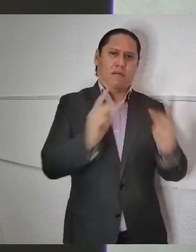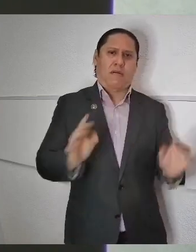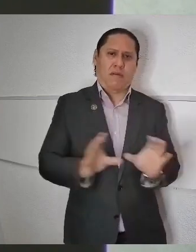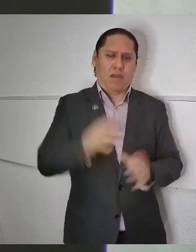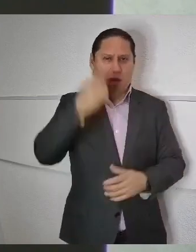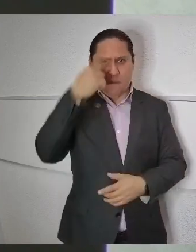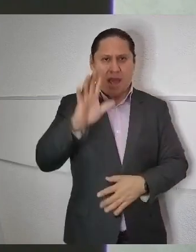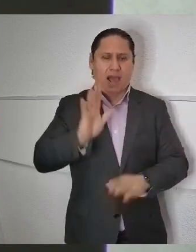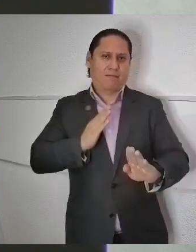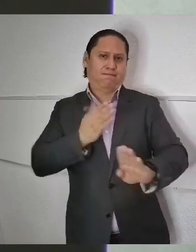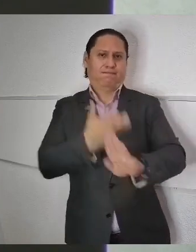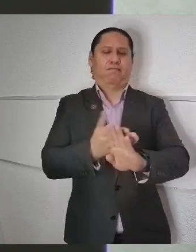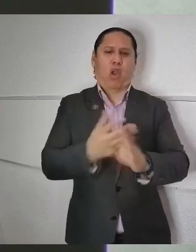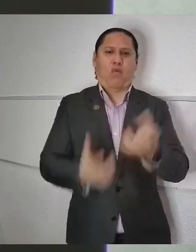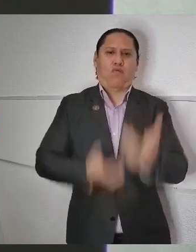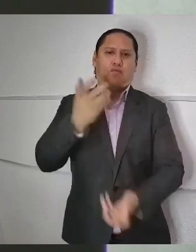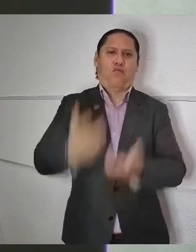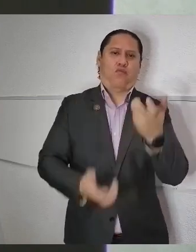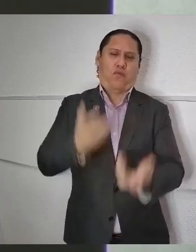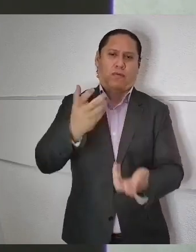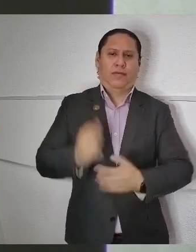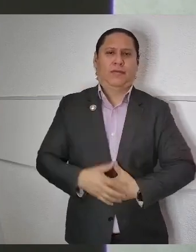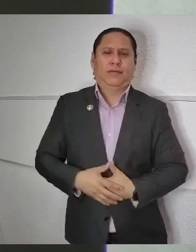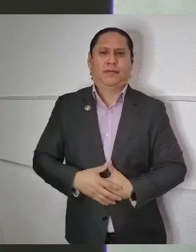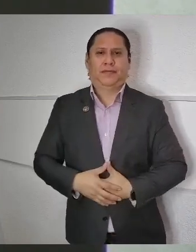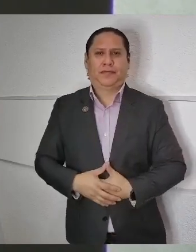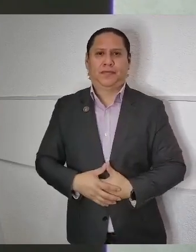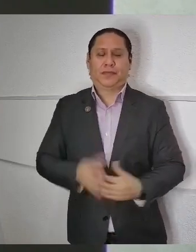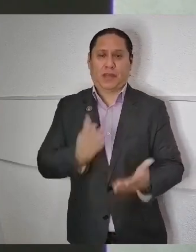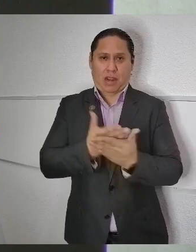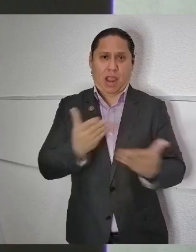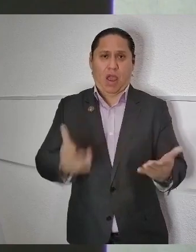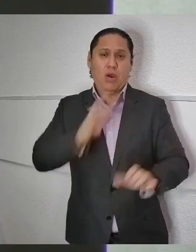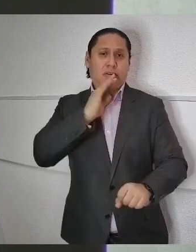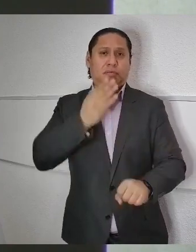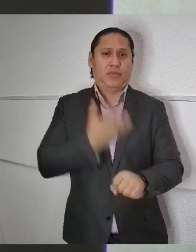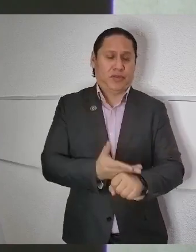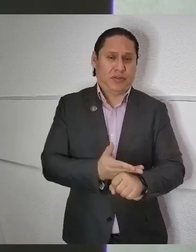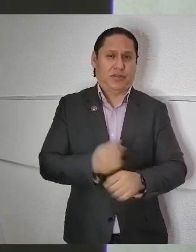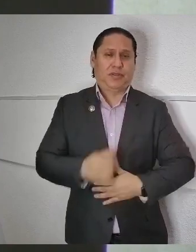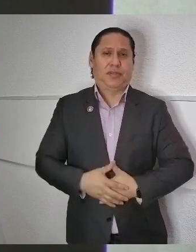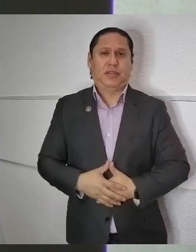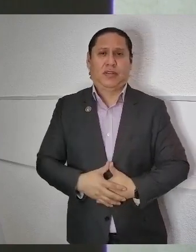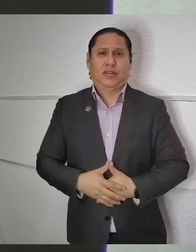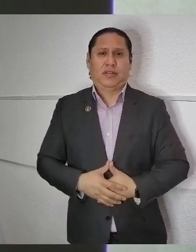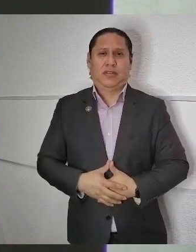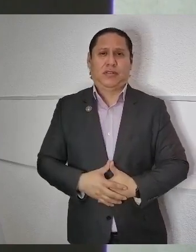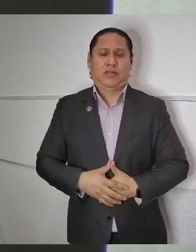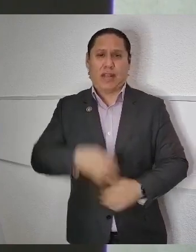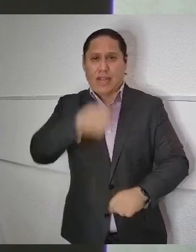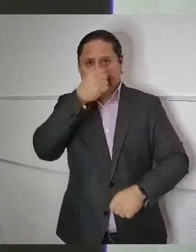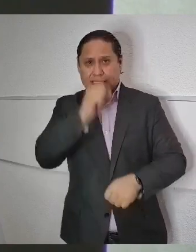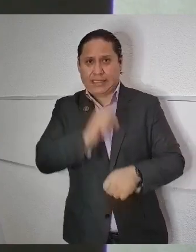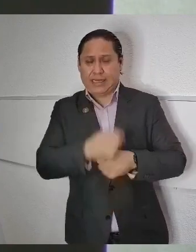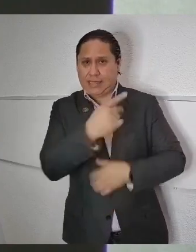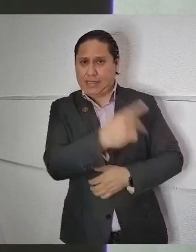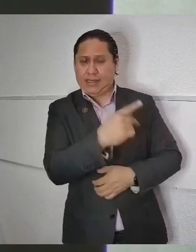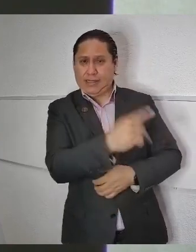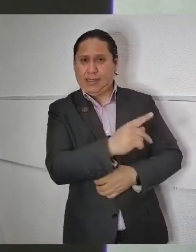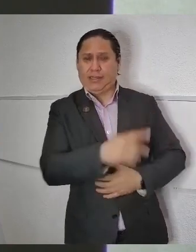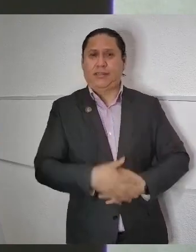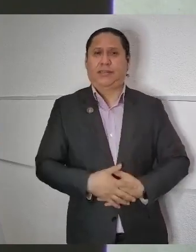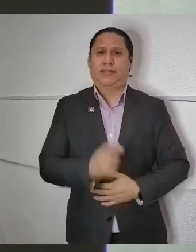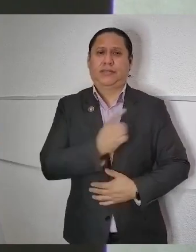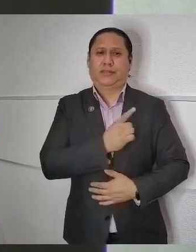para combatir los incendios forestales, ahora va a ser una responsabilidad de esa secretaría. Y no